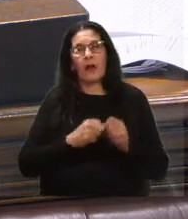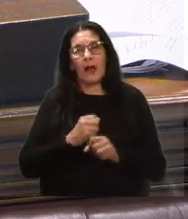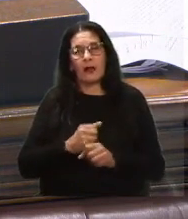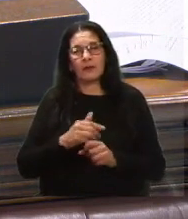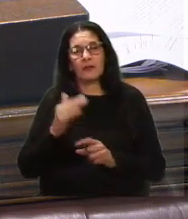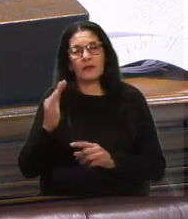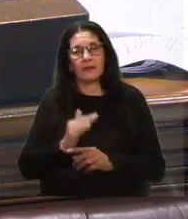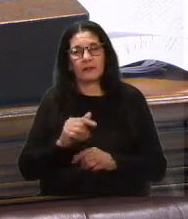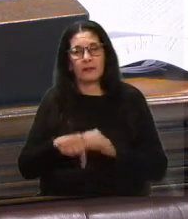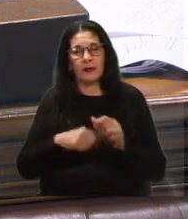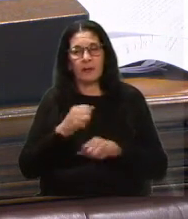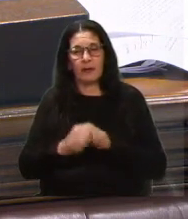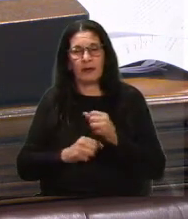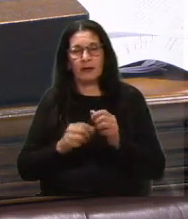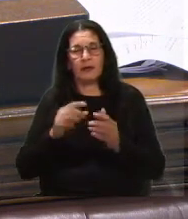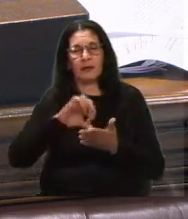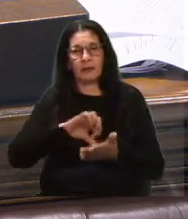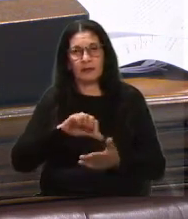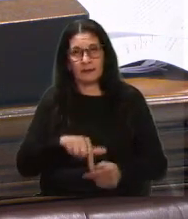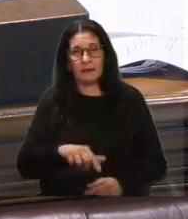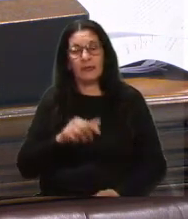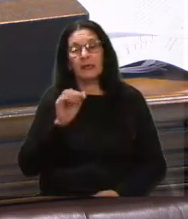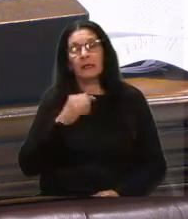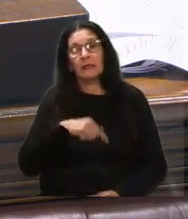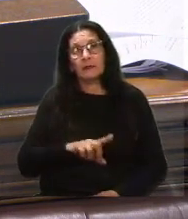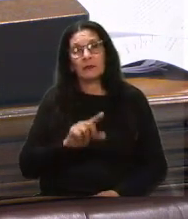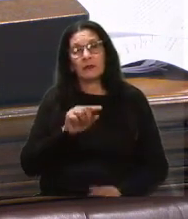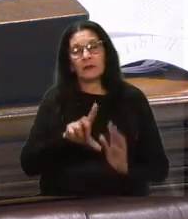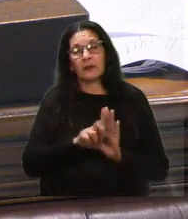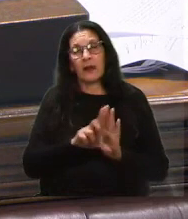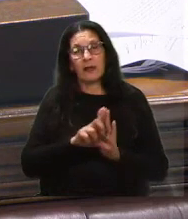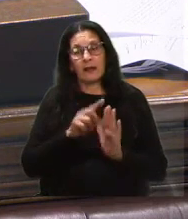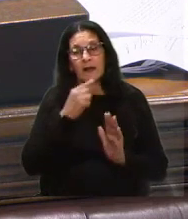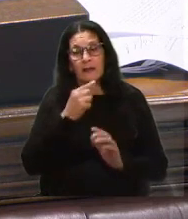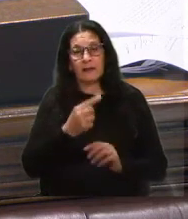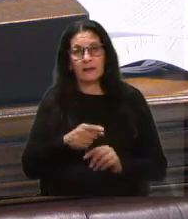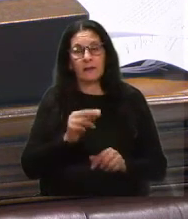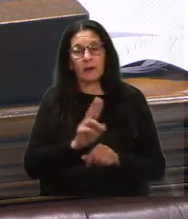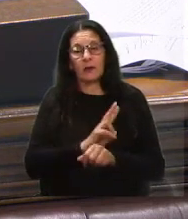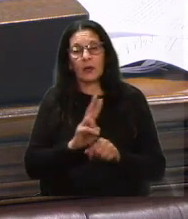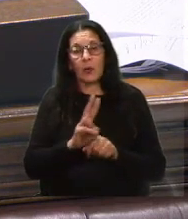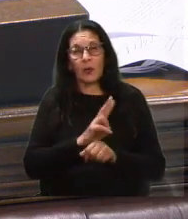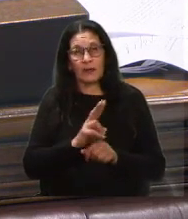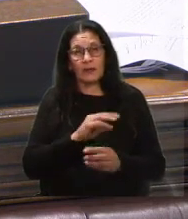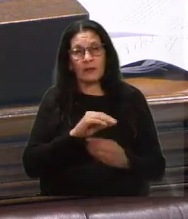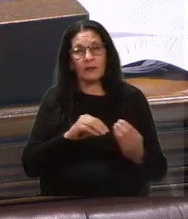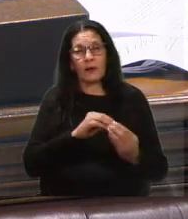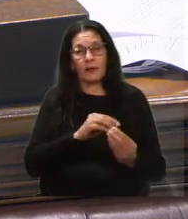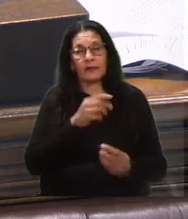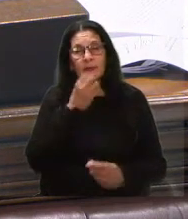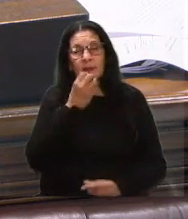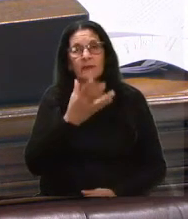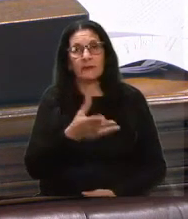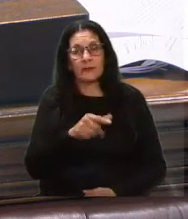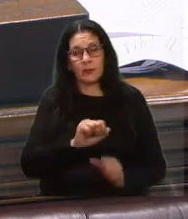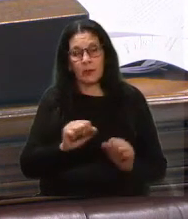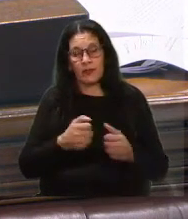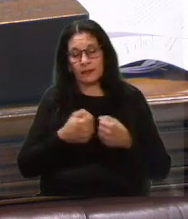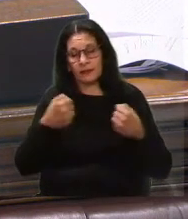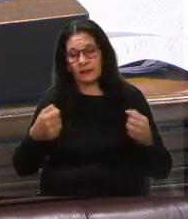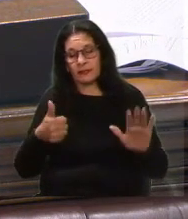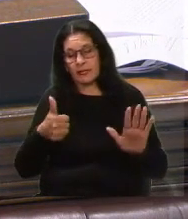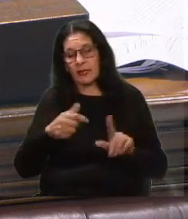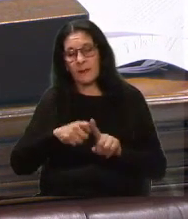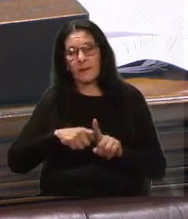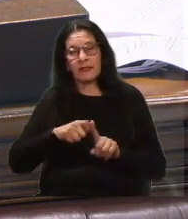desciende nuestro país eh la misma ley sostiene que en el caso del subsidio por cuidados parentales cuyo beneficio puede extenderse